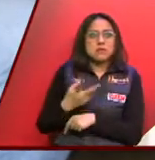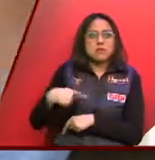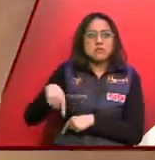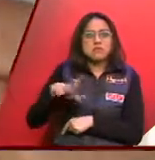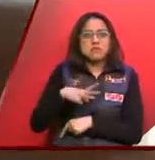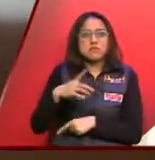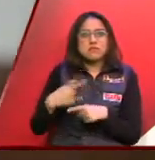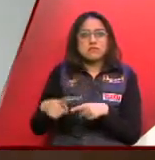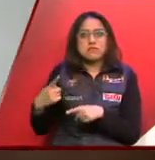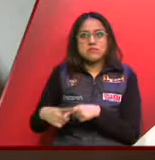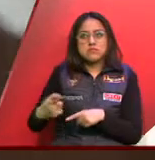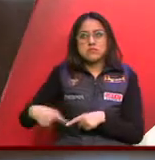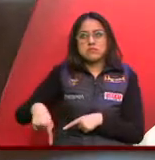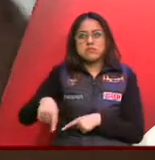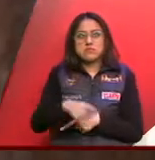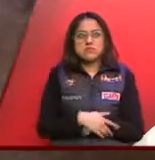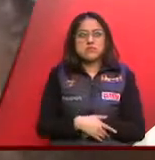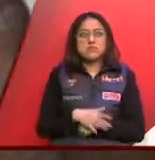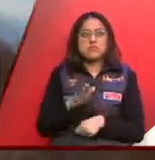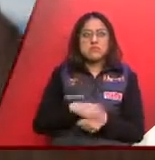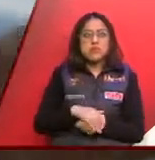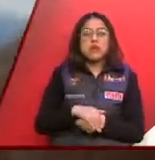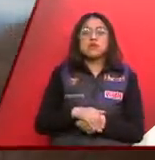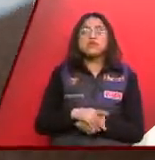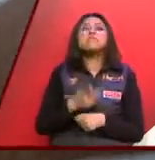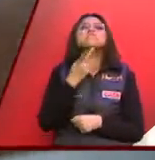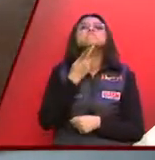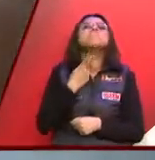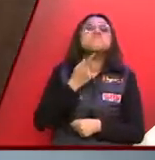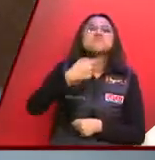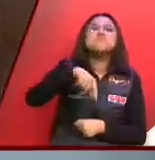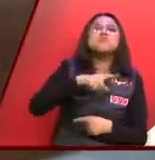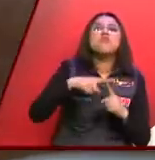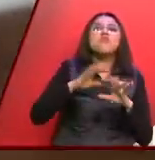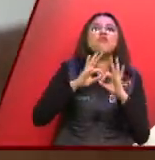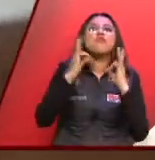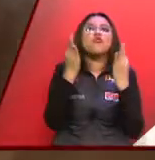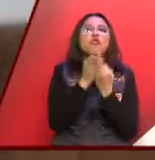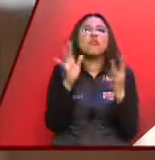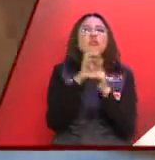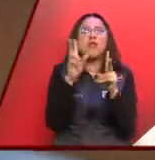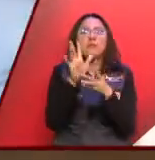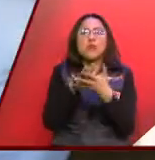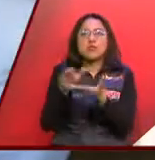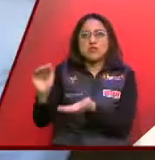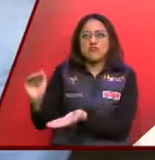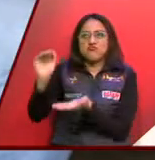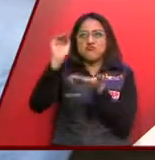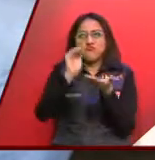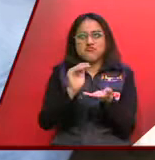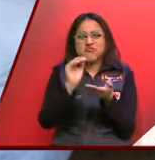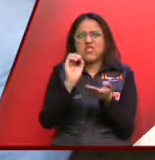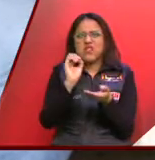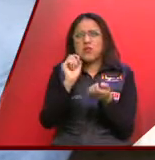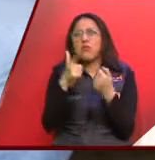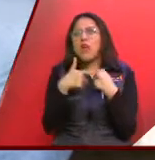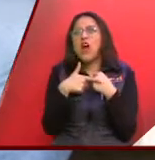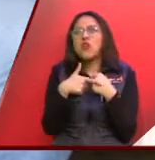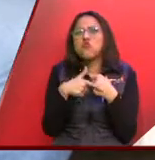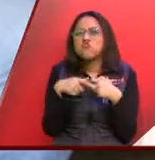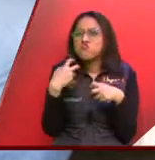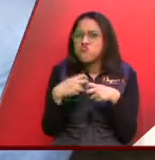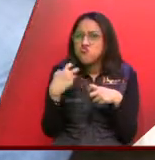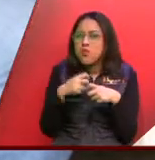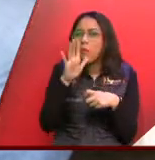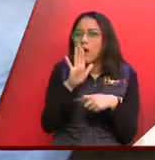un componente de goma con oxígeno, petróleo. La fórmula de la naturaleza lo hizo que se volviese algo duro como